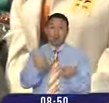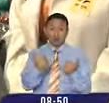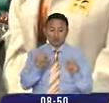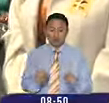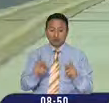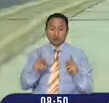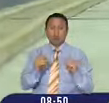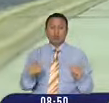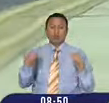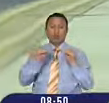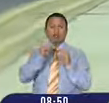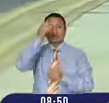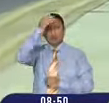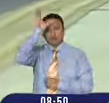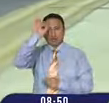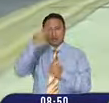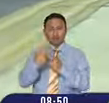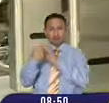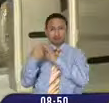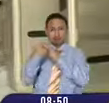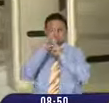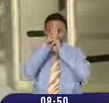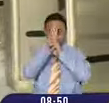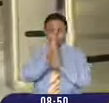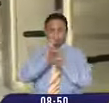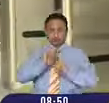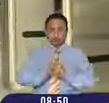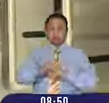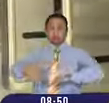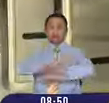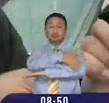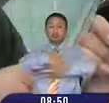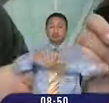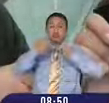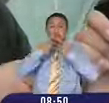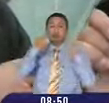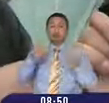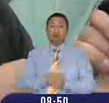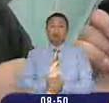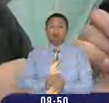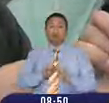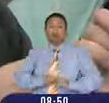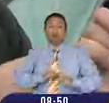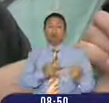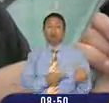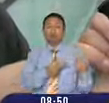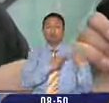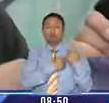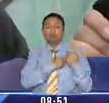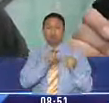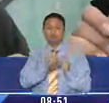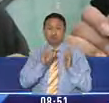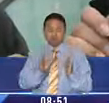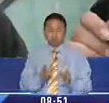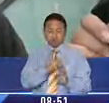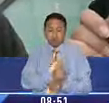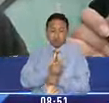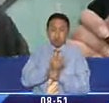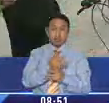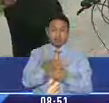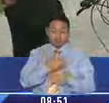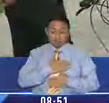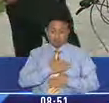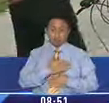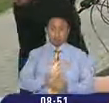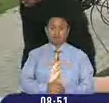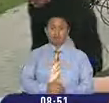oportunidad de fomentar una cultura responsable y respetuosa en el transporte público. Es una responsabilidad del ciudadano que tienen que cuidar porque es algo que nos sirve a